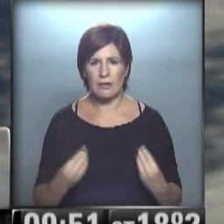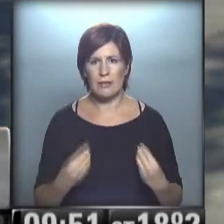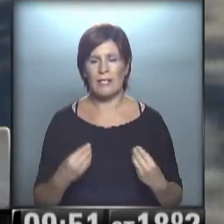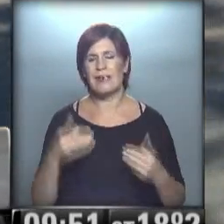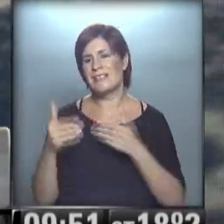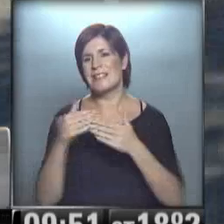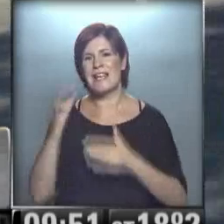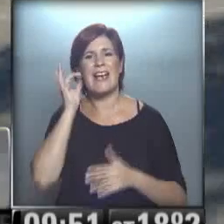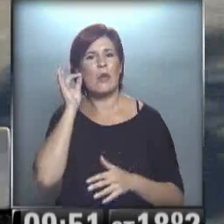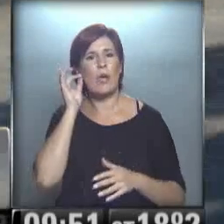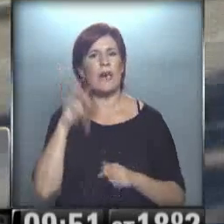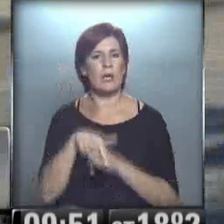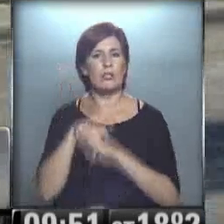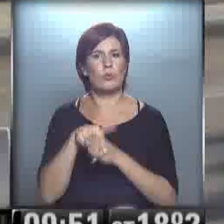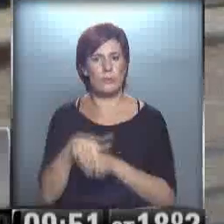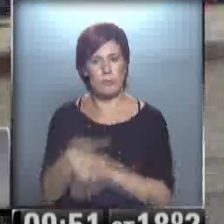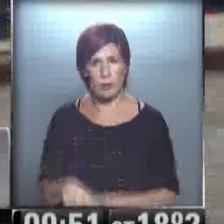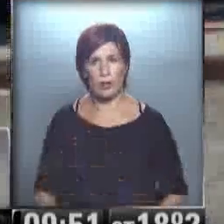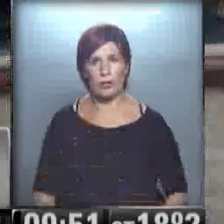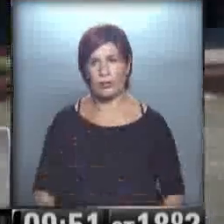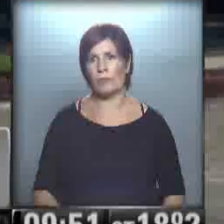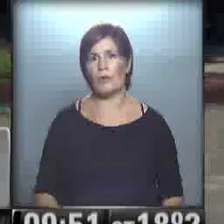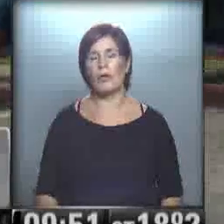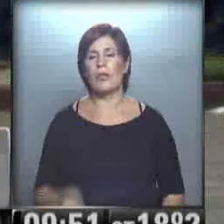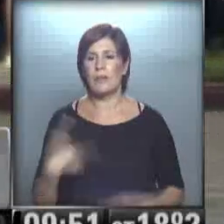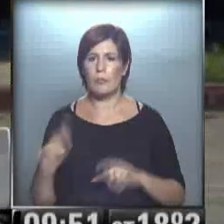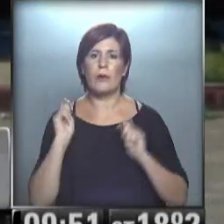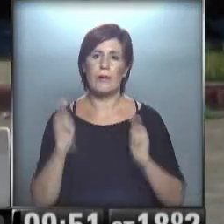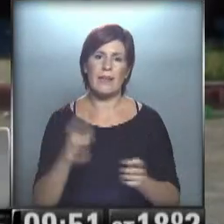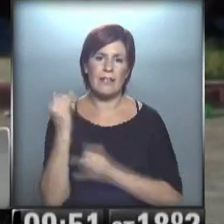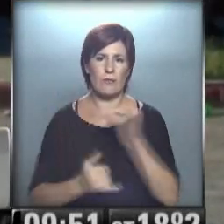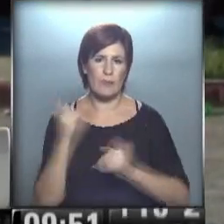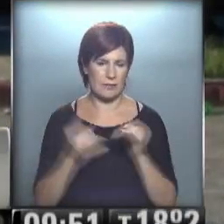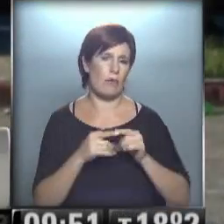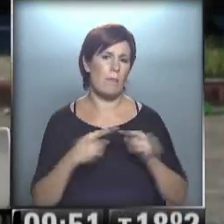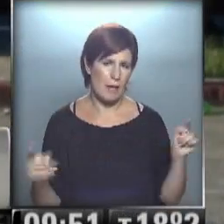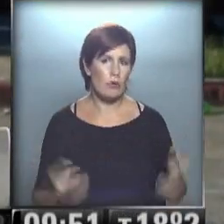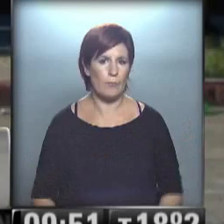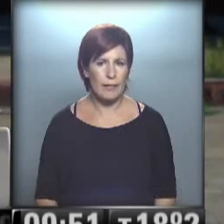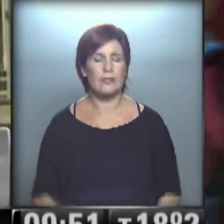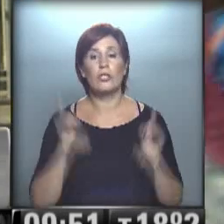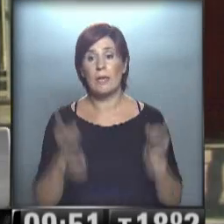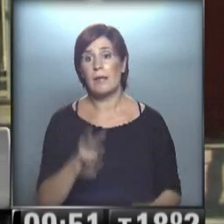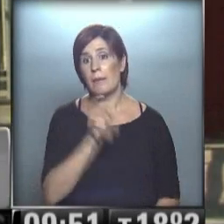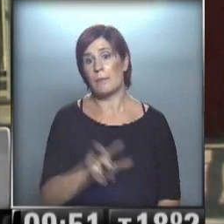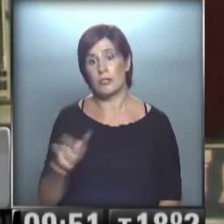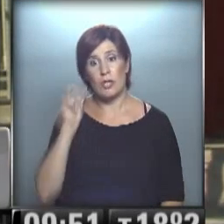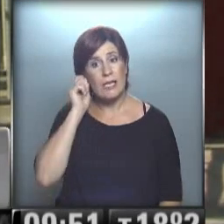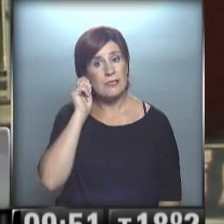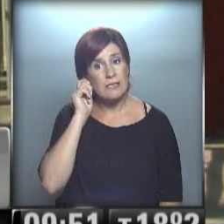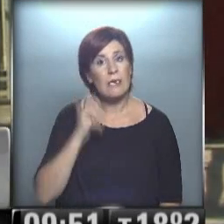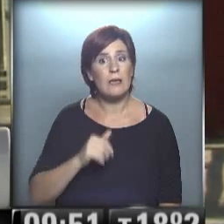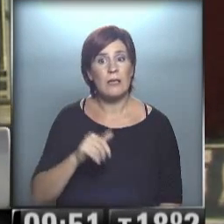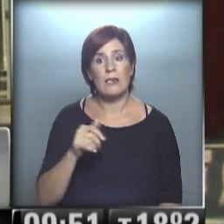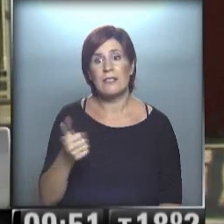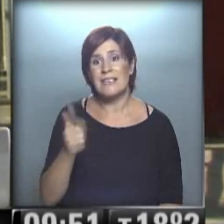hipódromo de gualeguaichu cuando eh esté ya el diagrama van a acreditar un poco más de información allí y eh también los menores de los mayores de 6